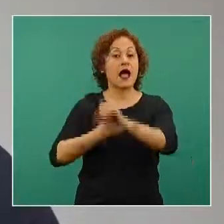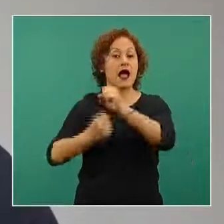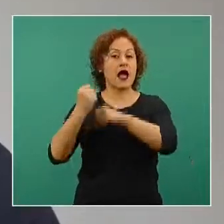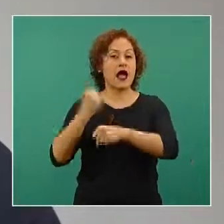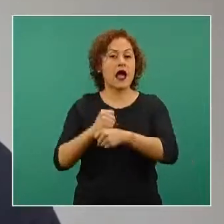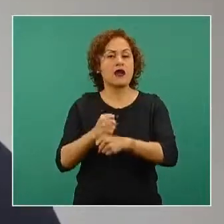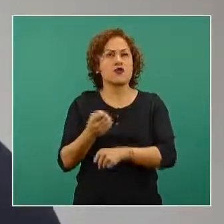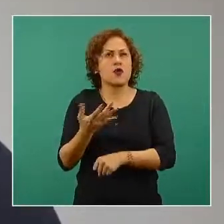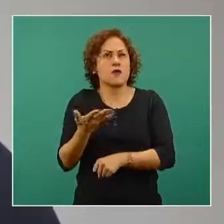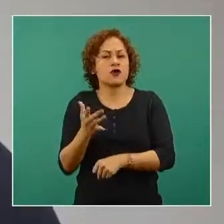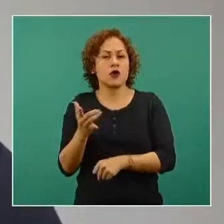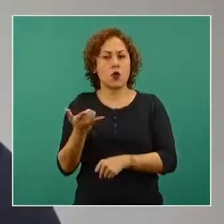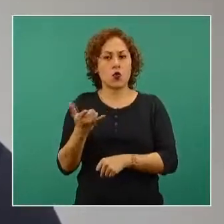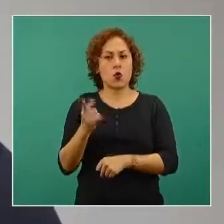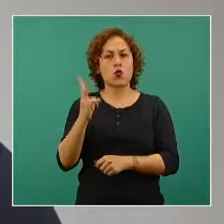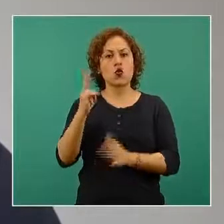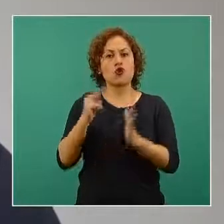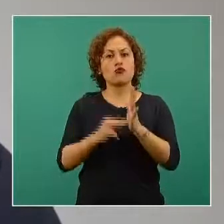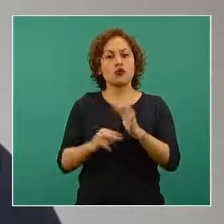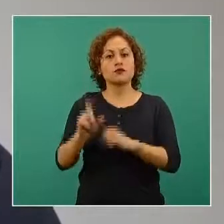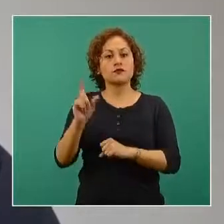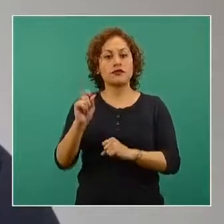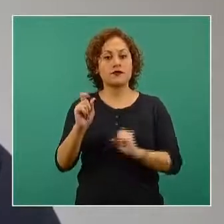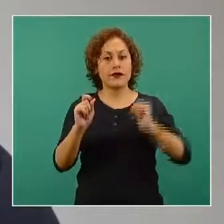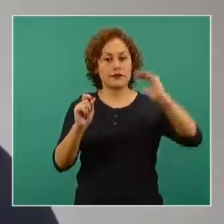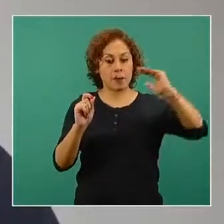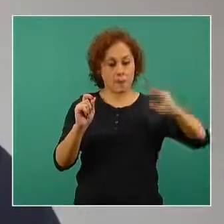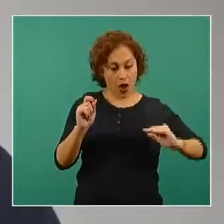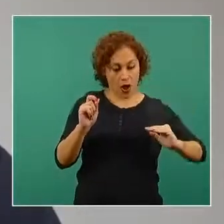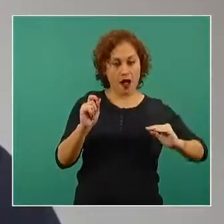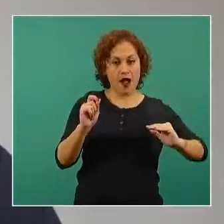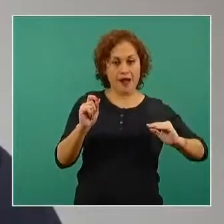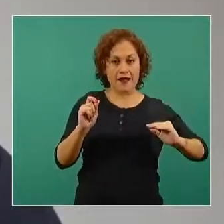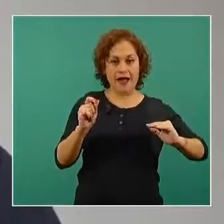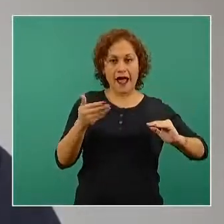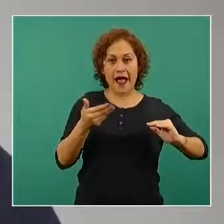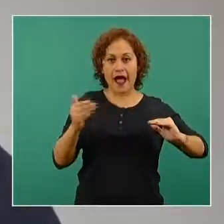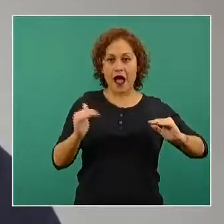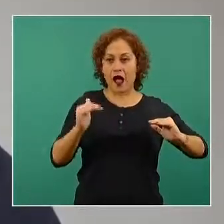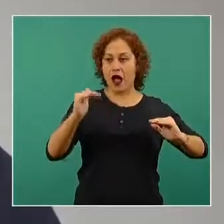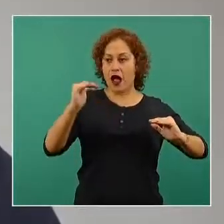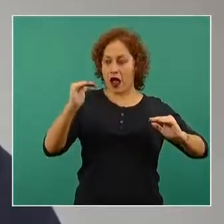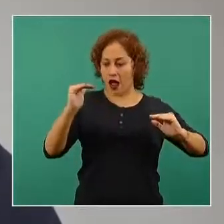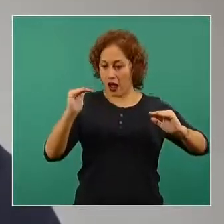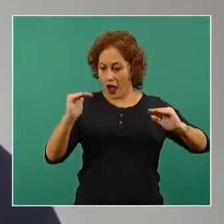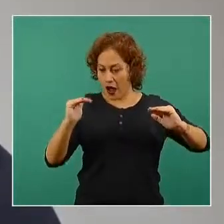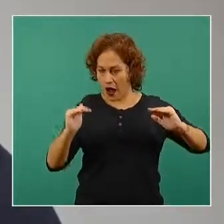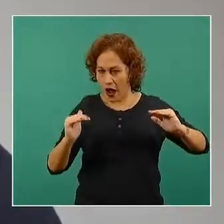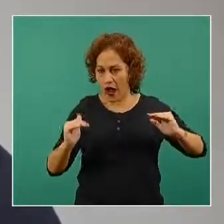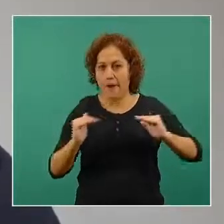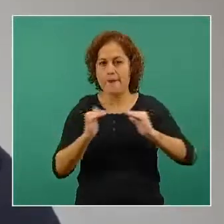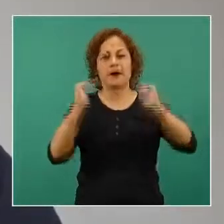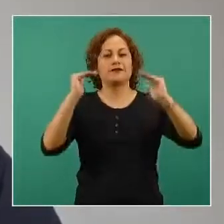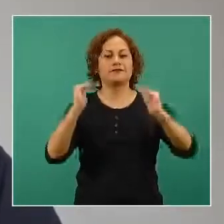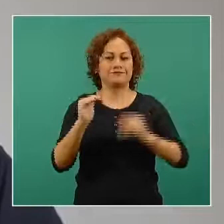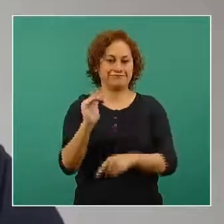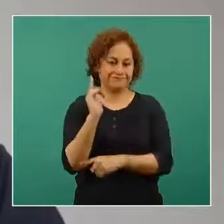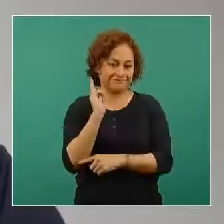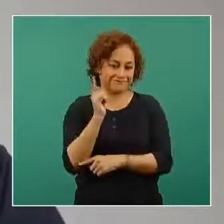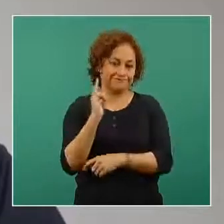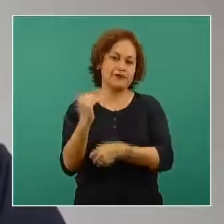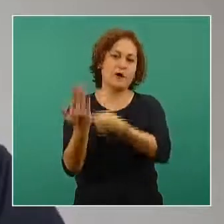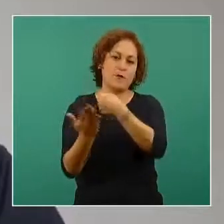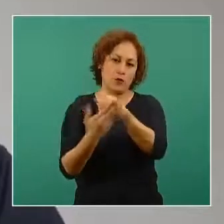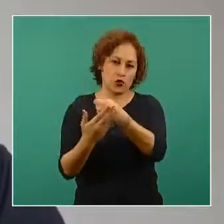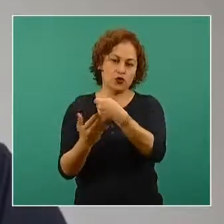del 2020, en función obviamente a todo el comportamiento de la epidemia. Vamos a ver en siguientes semanas